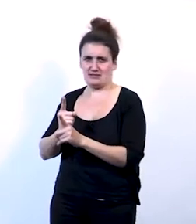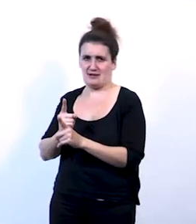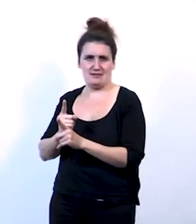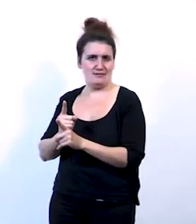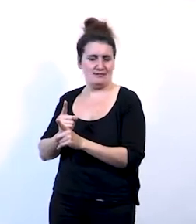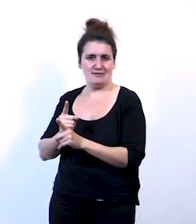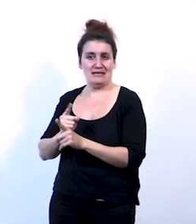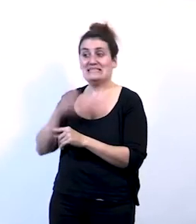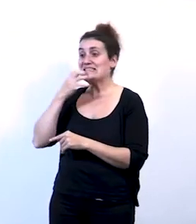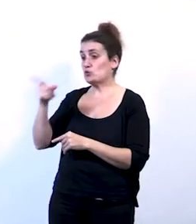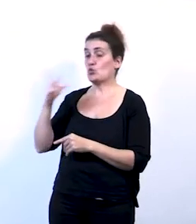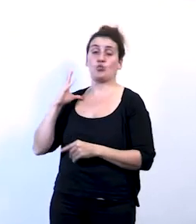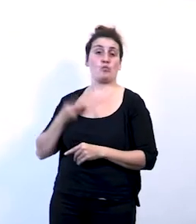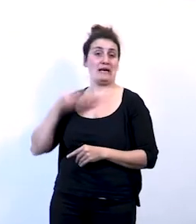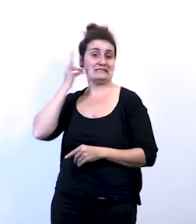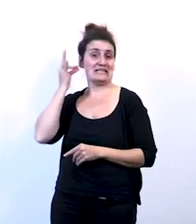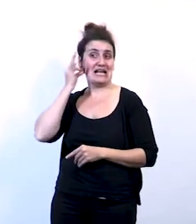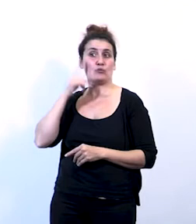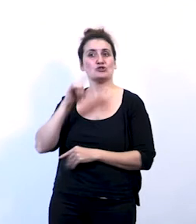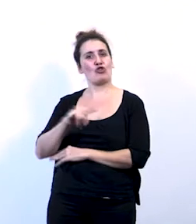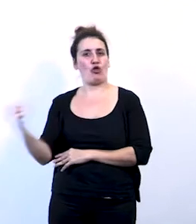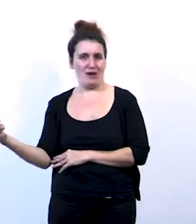si tú eres palestina tienes doble